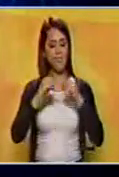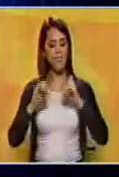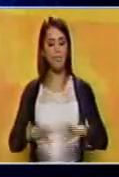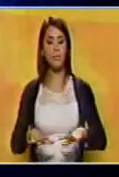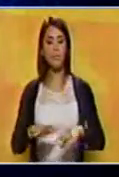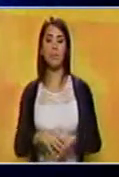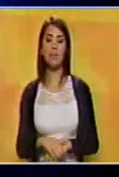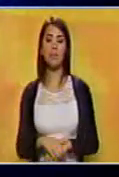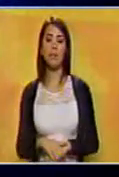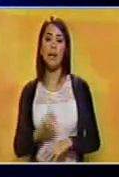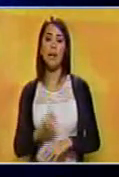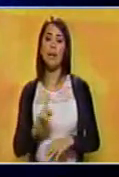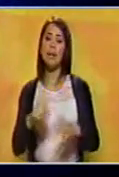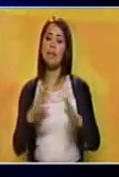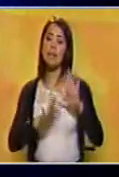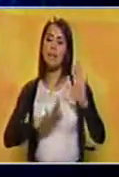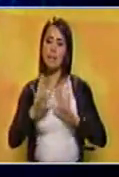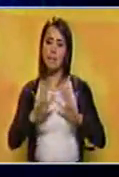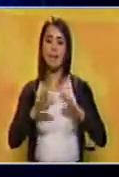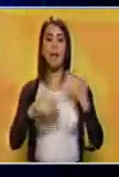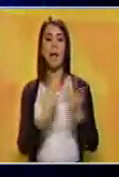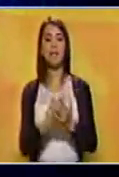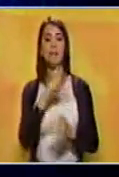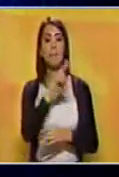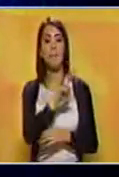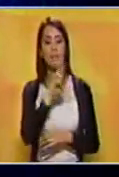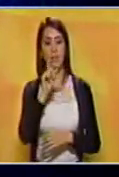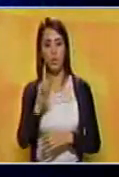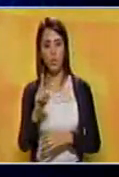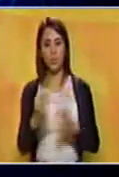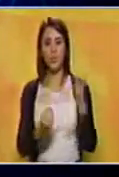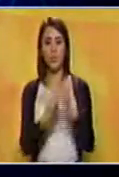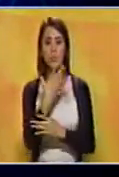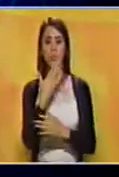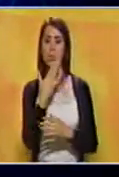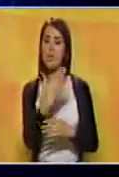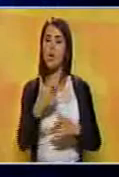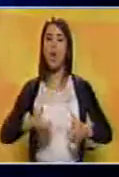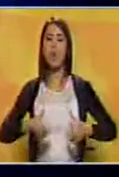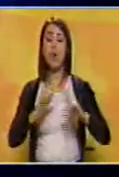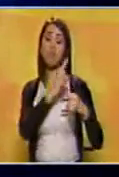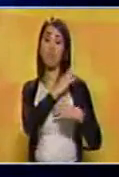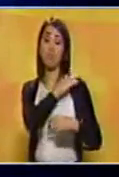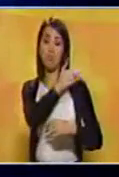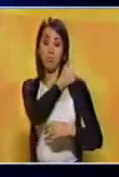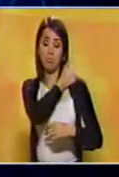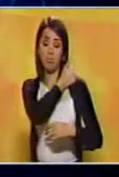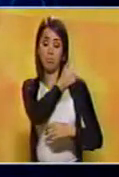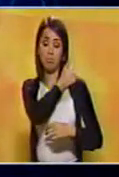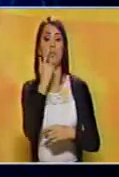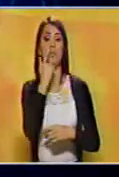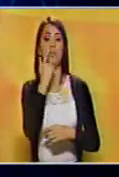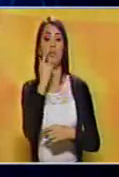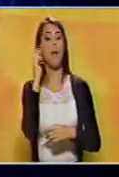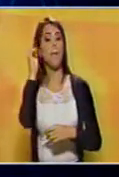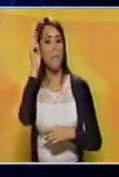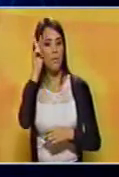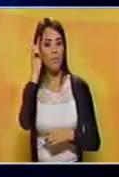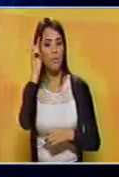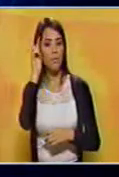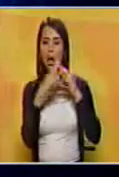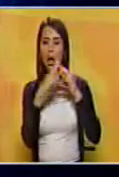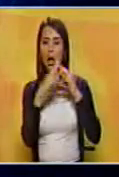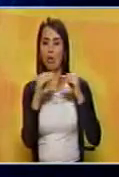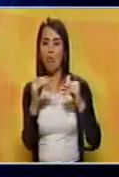misma se realizará desde el 15 hasta el 21 de mayo esto a los directores de las zonas educativas personal los 20 directivos